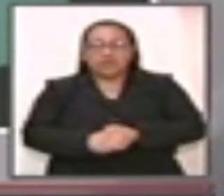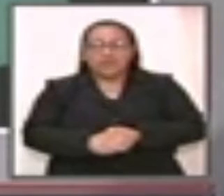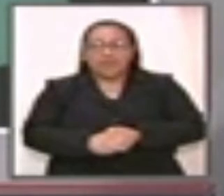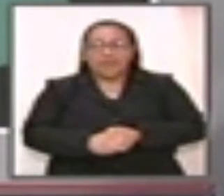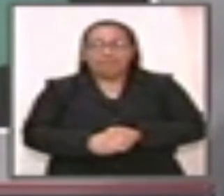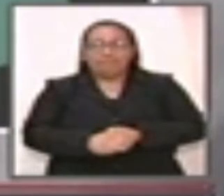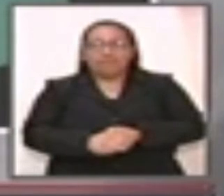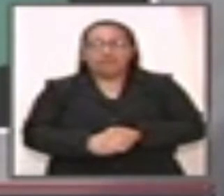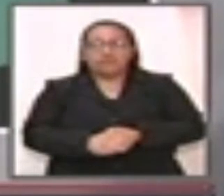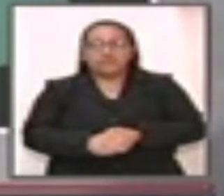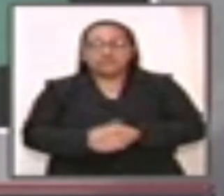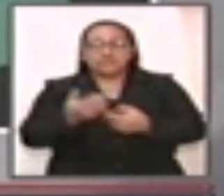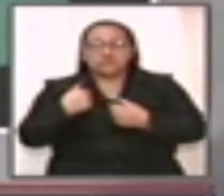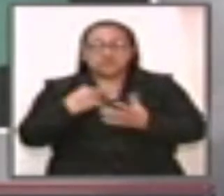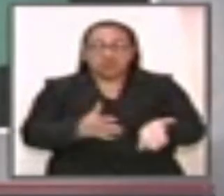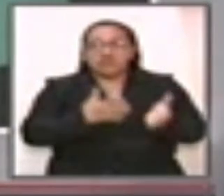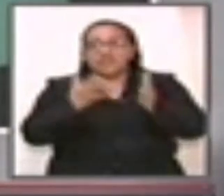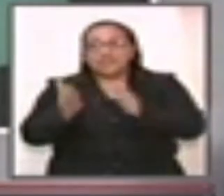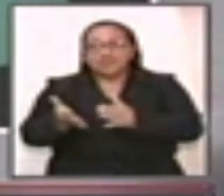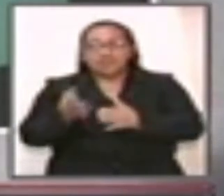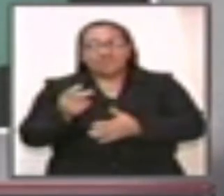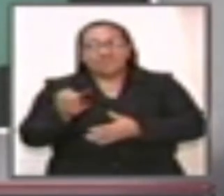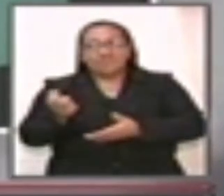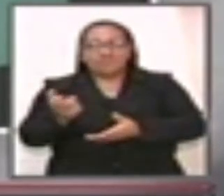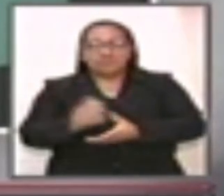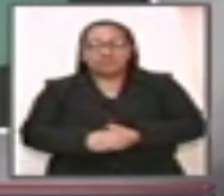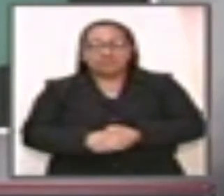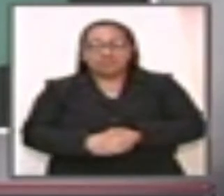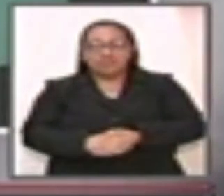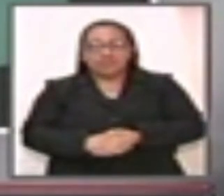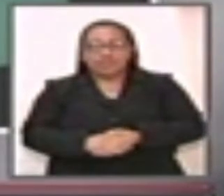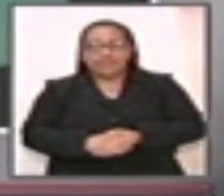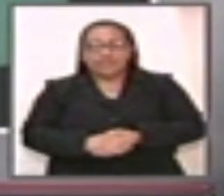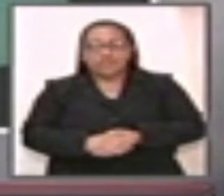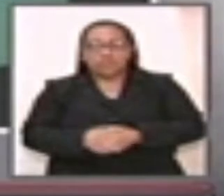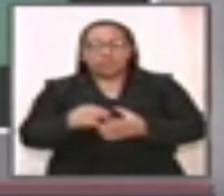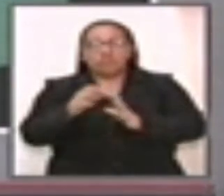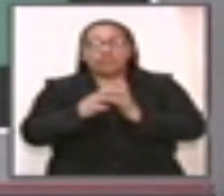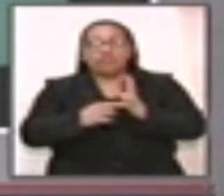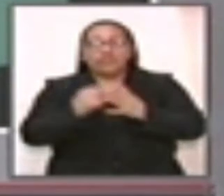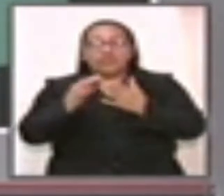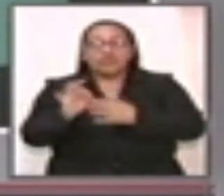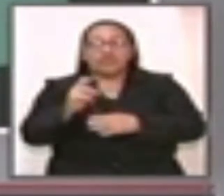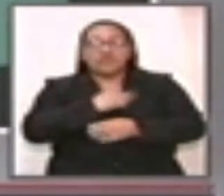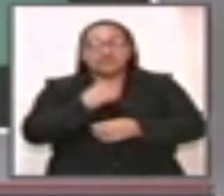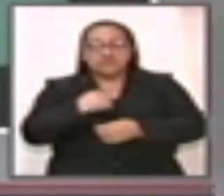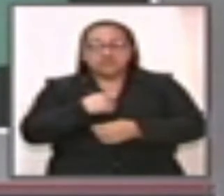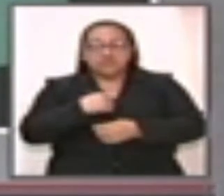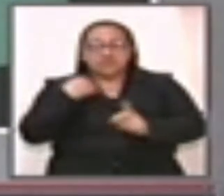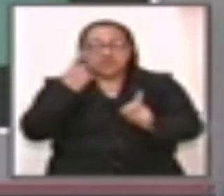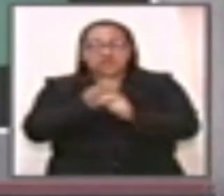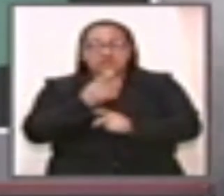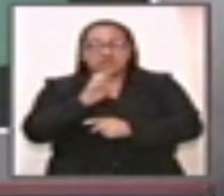hemos tenido un traspaso de lo que significan los programas de calidad del Ministerio